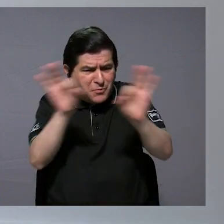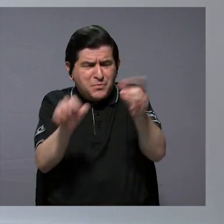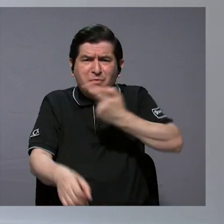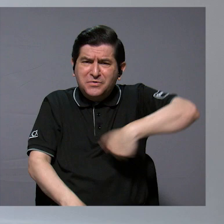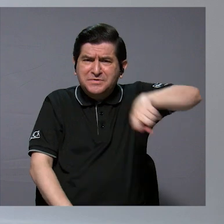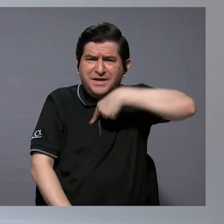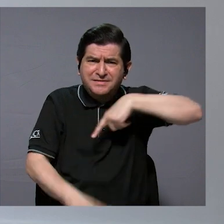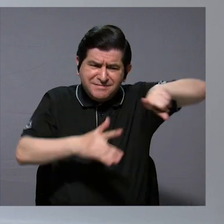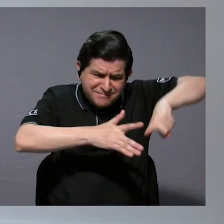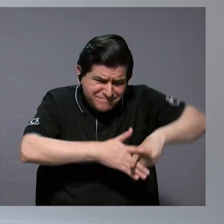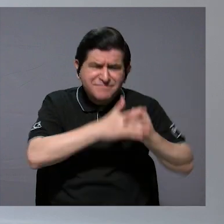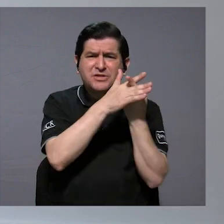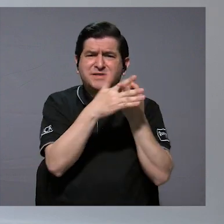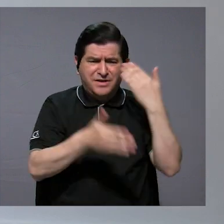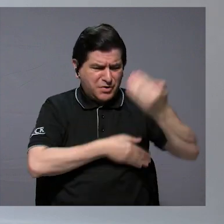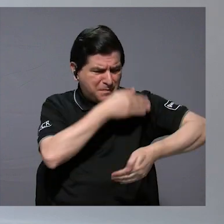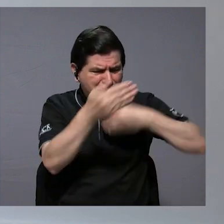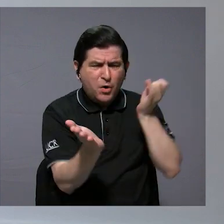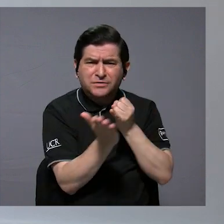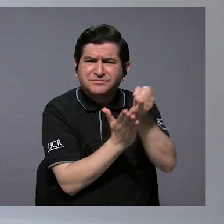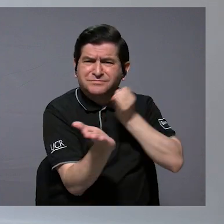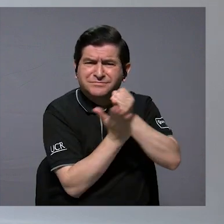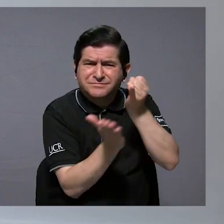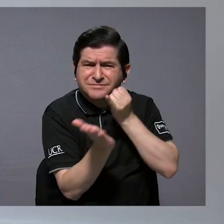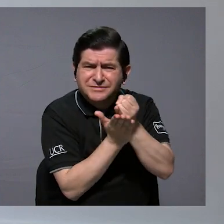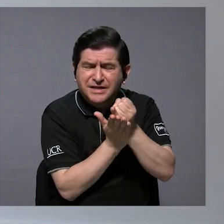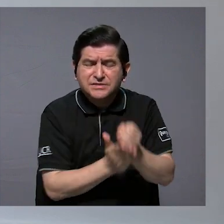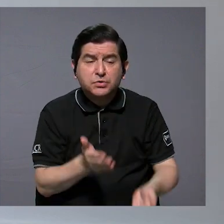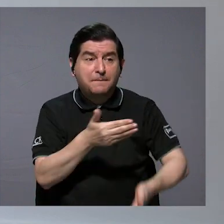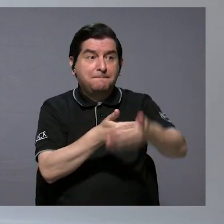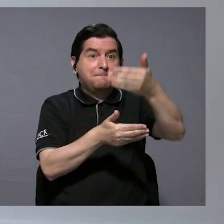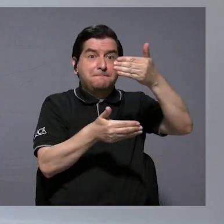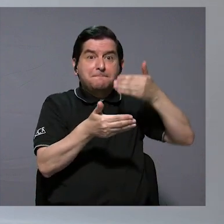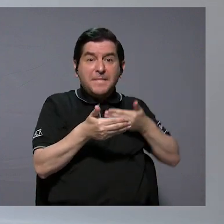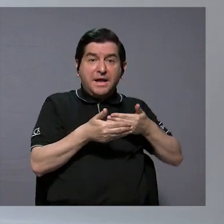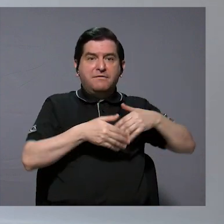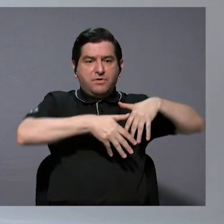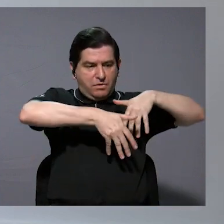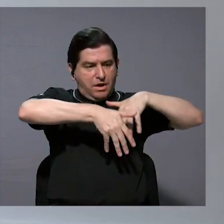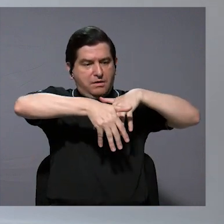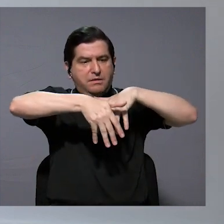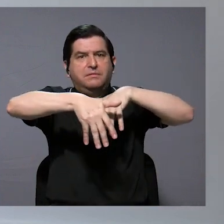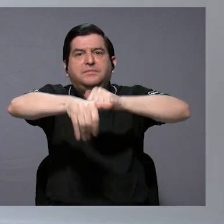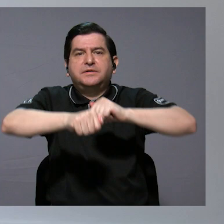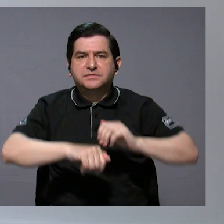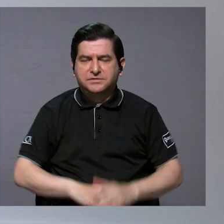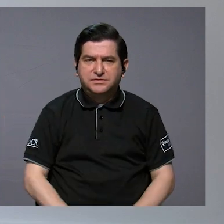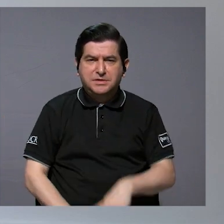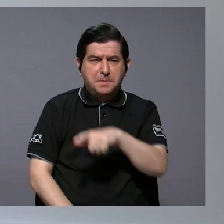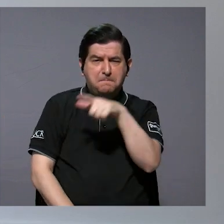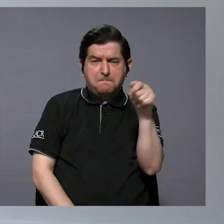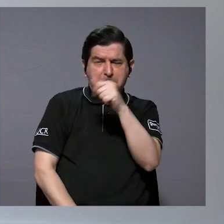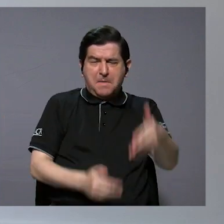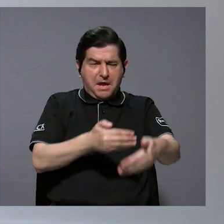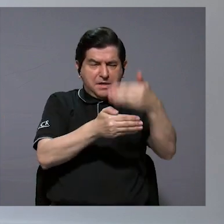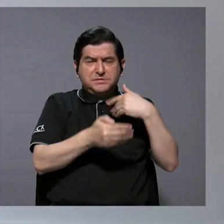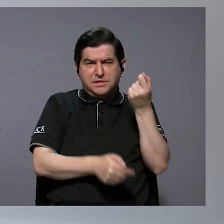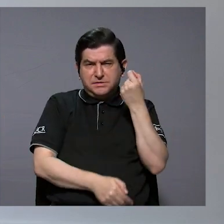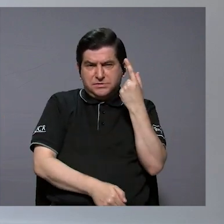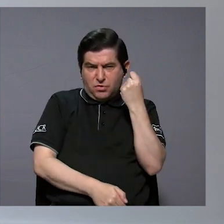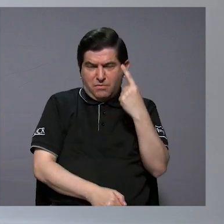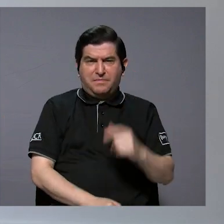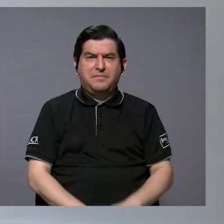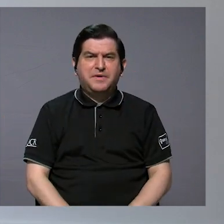que era importante para nosotras empezar un proceso de investigación mucho previo a una marcha,